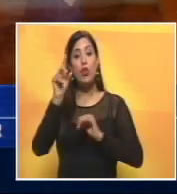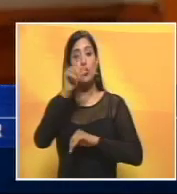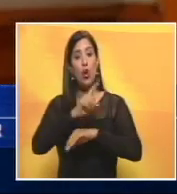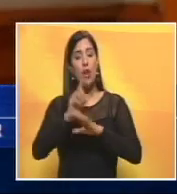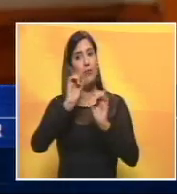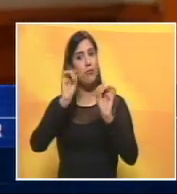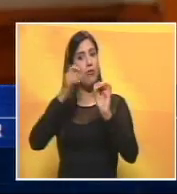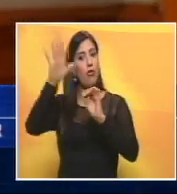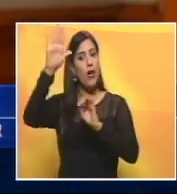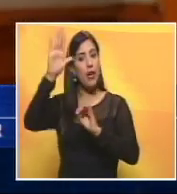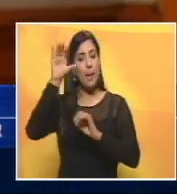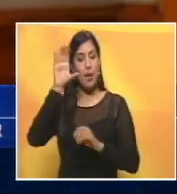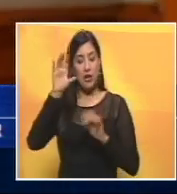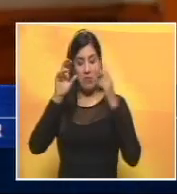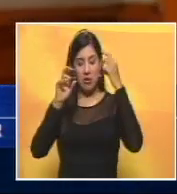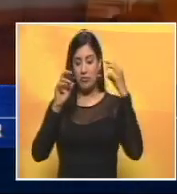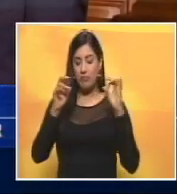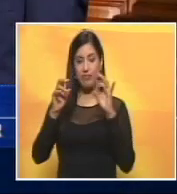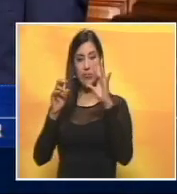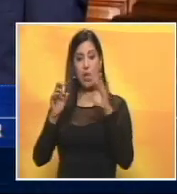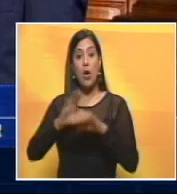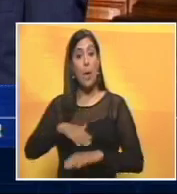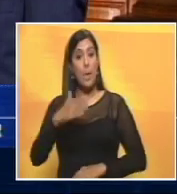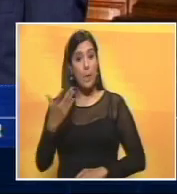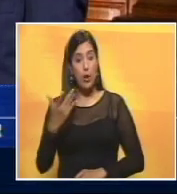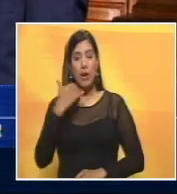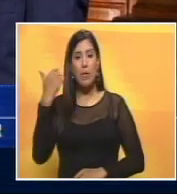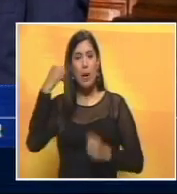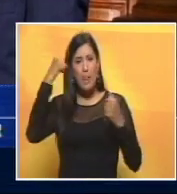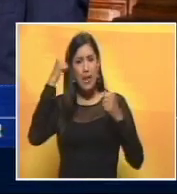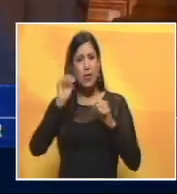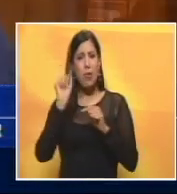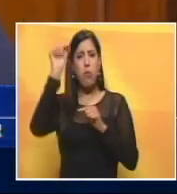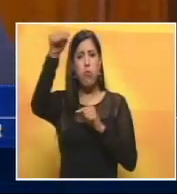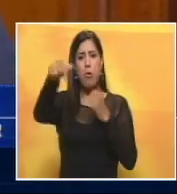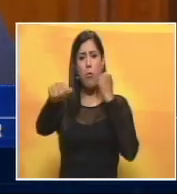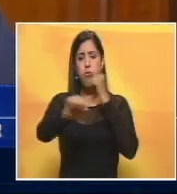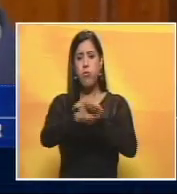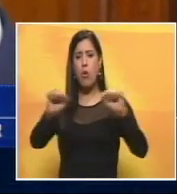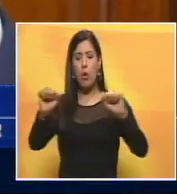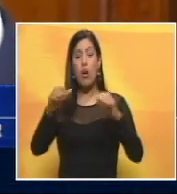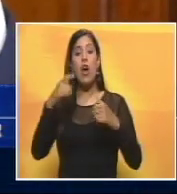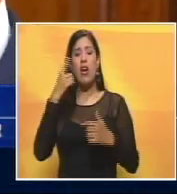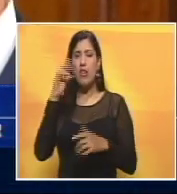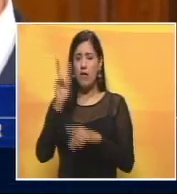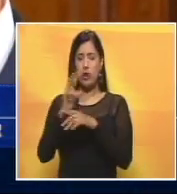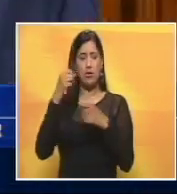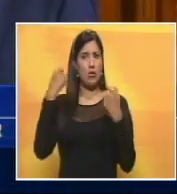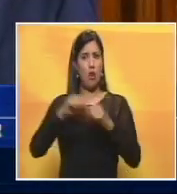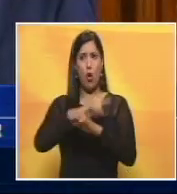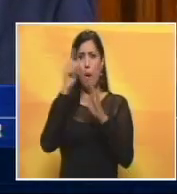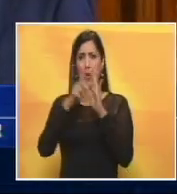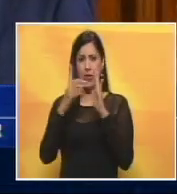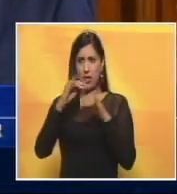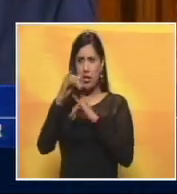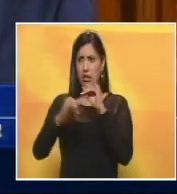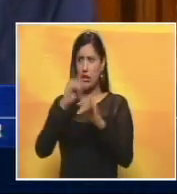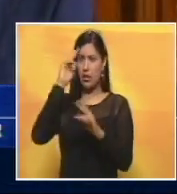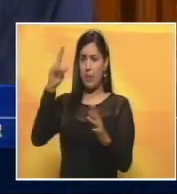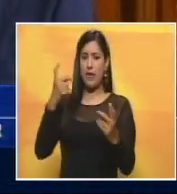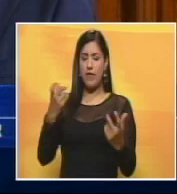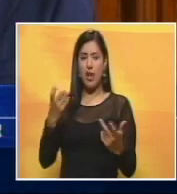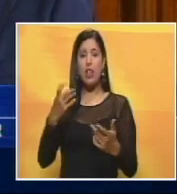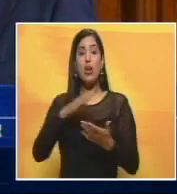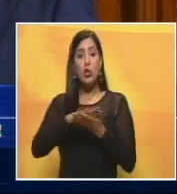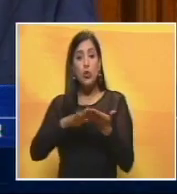horas para salir del país. A causa del reciente ensayo nuclear, el cual consideran ha violado por completo el derecho internacional